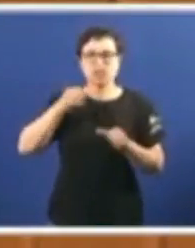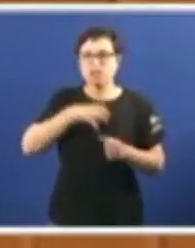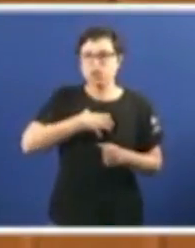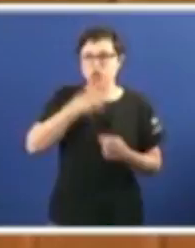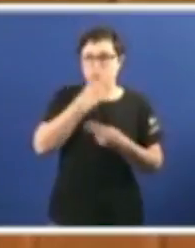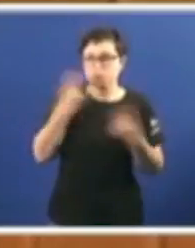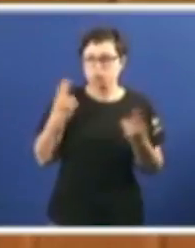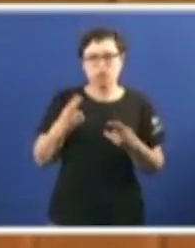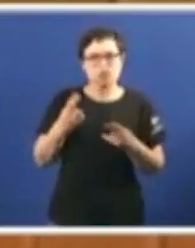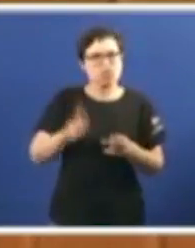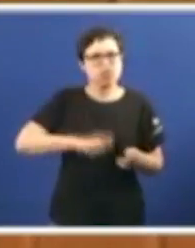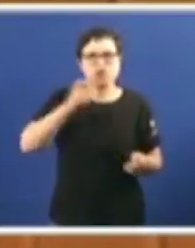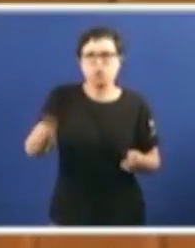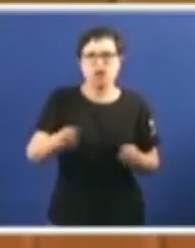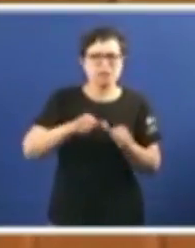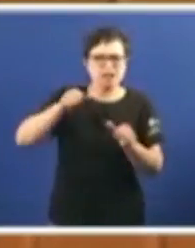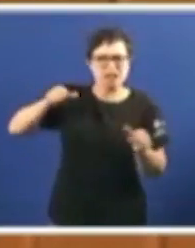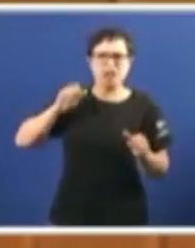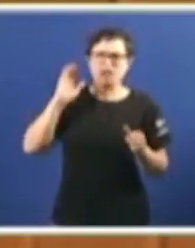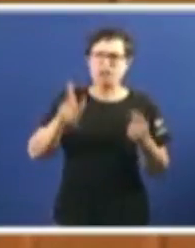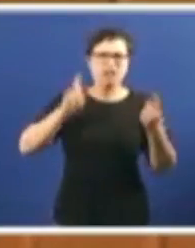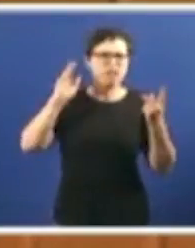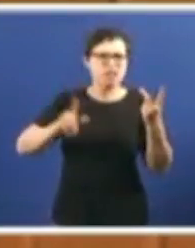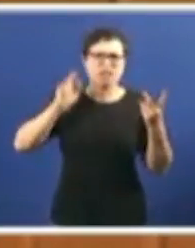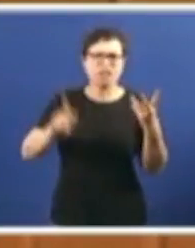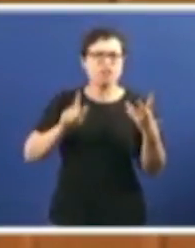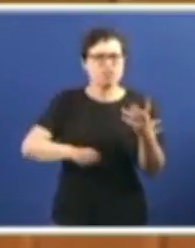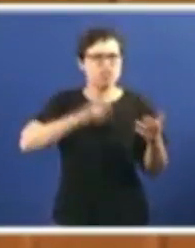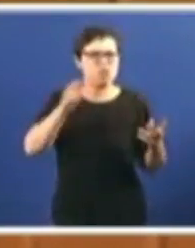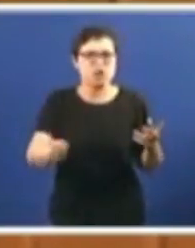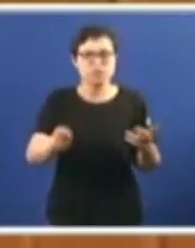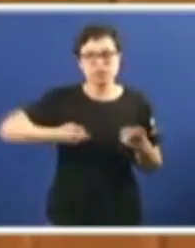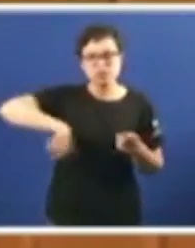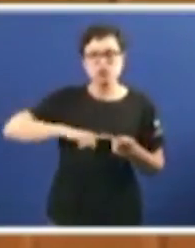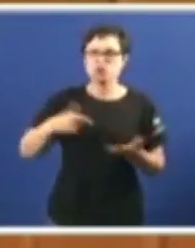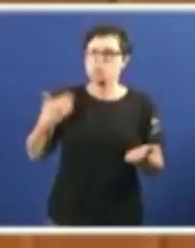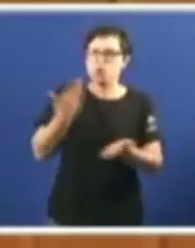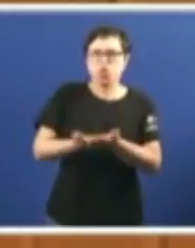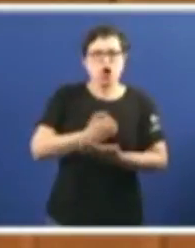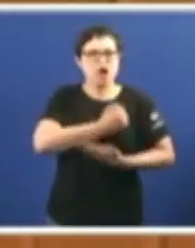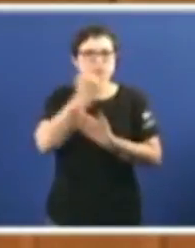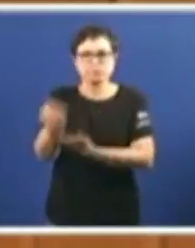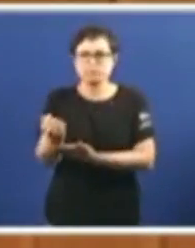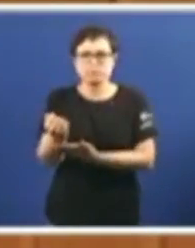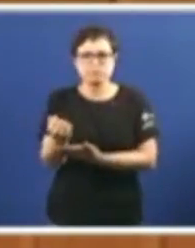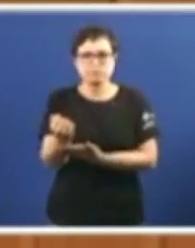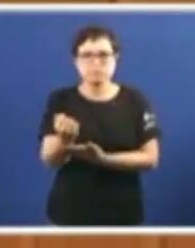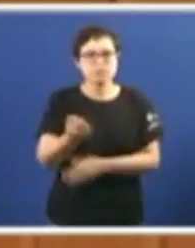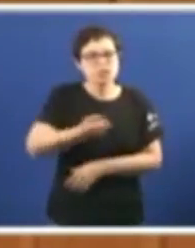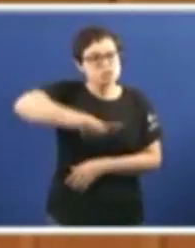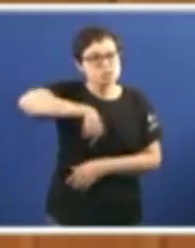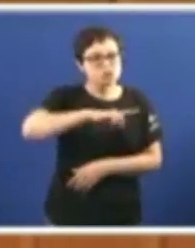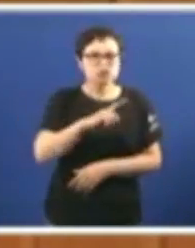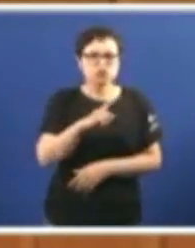traballadoras do sector público todo o que se lle roubou de xeito inmoral. Por iso vamos a apoiar esta moción. Vostedes son escravos das